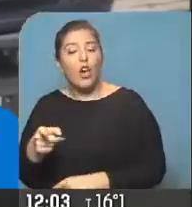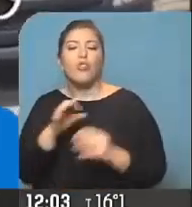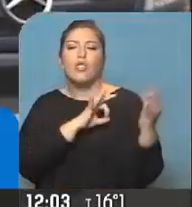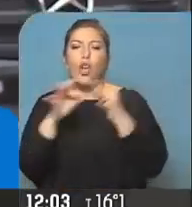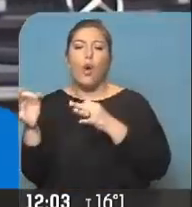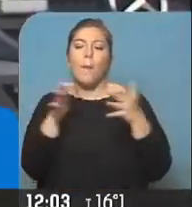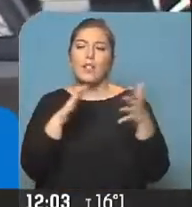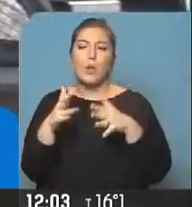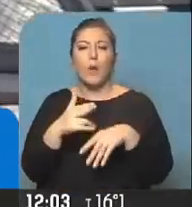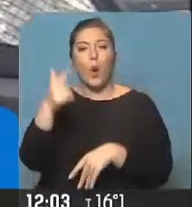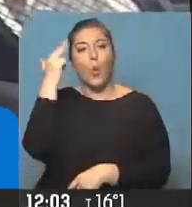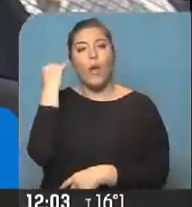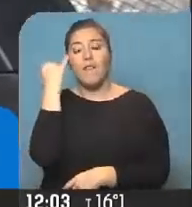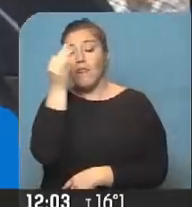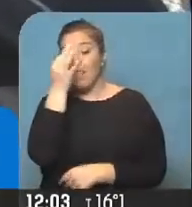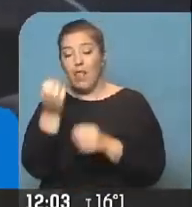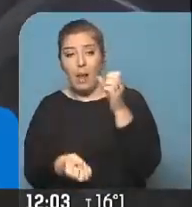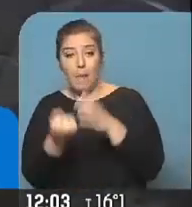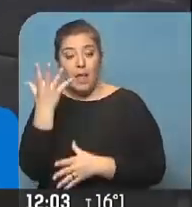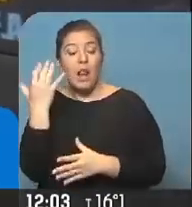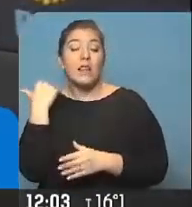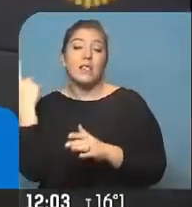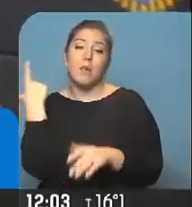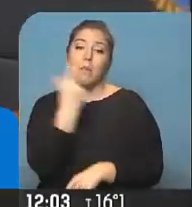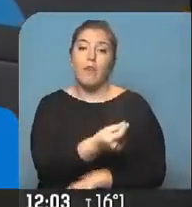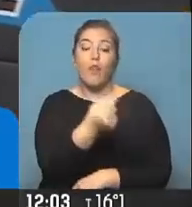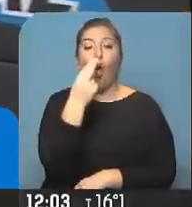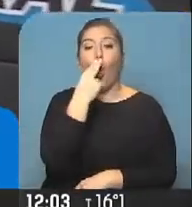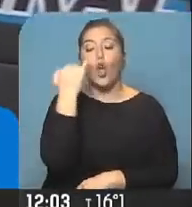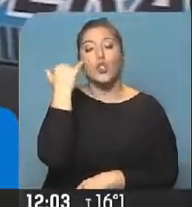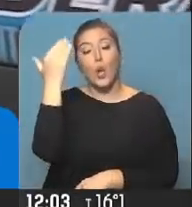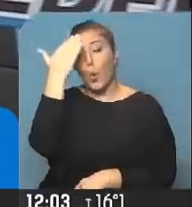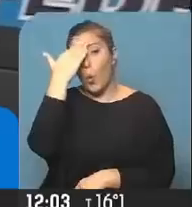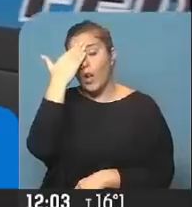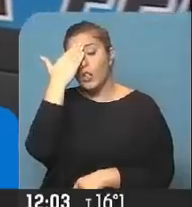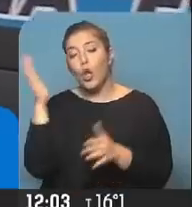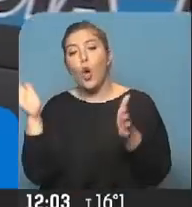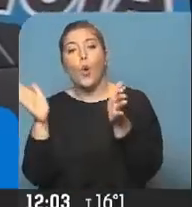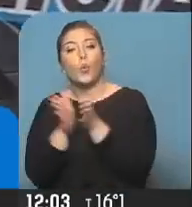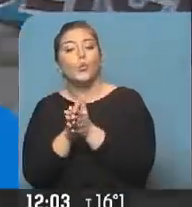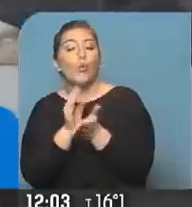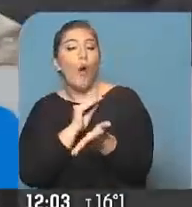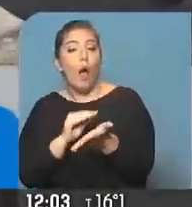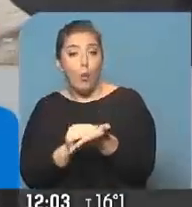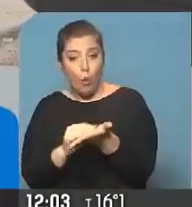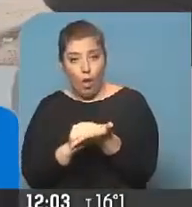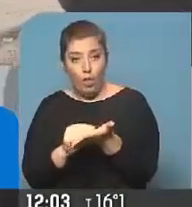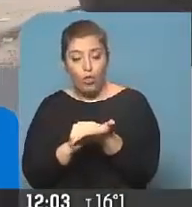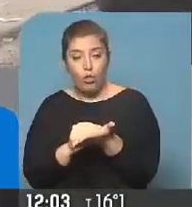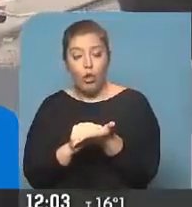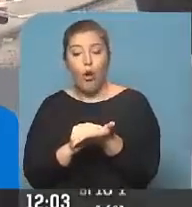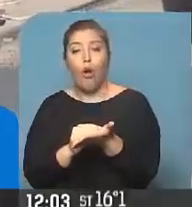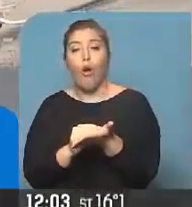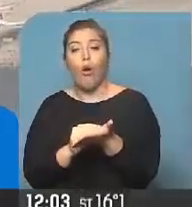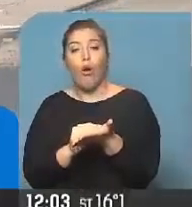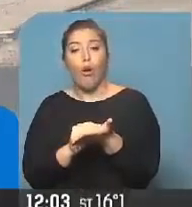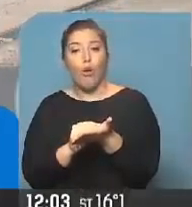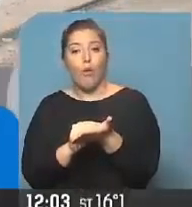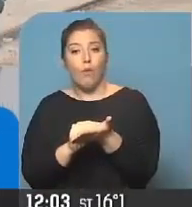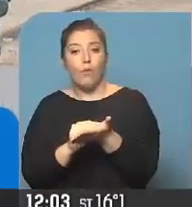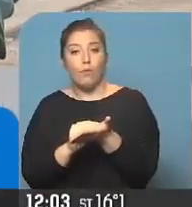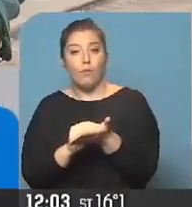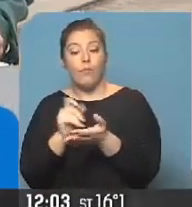las 9:20 de la mañana, se retiró a las 11:15, acompañada en todo momento por su abogado, el doctor que